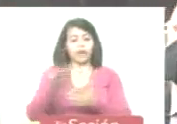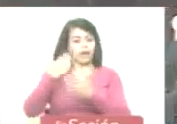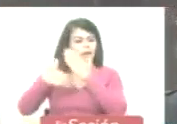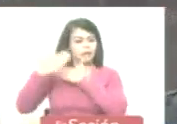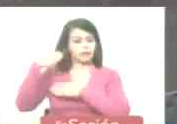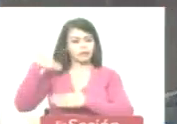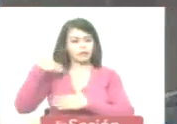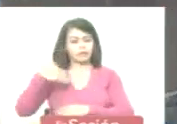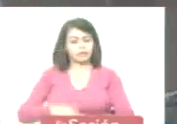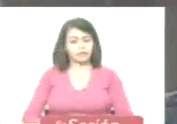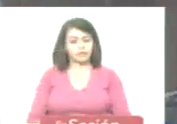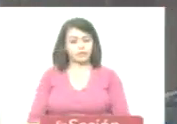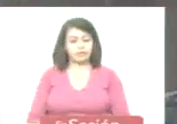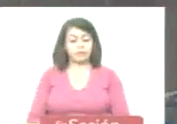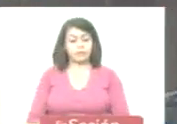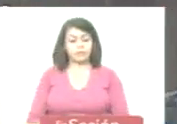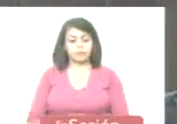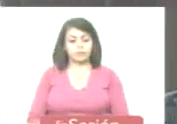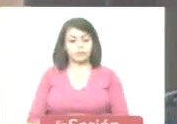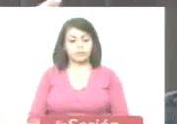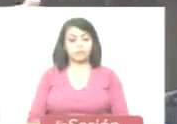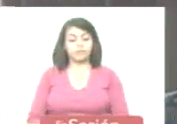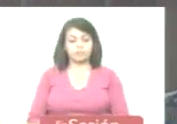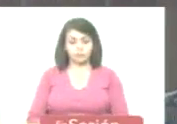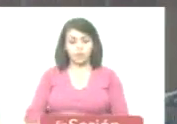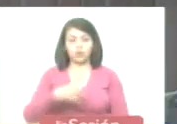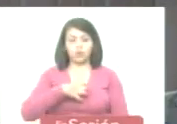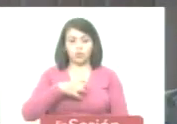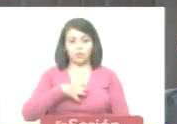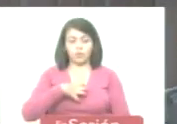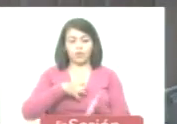entonces, fue con su novela